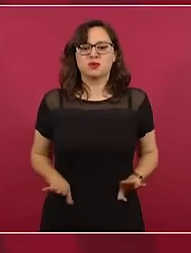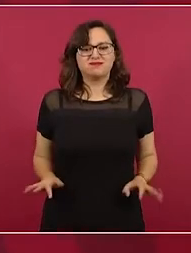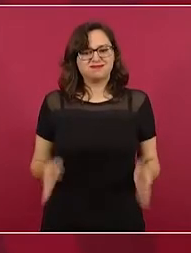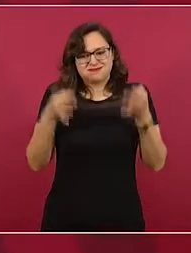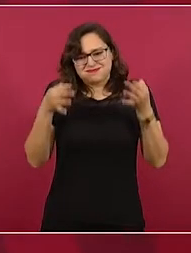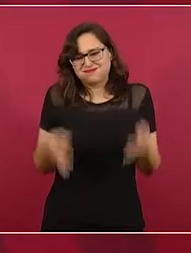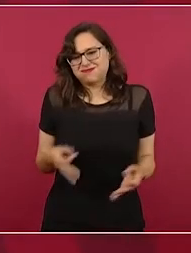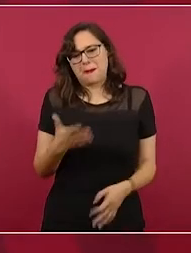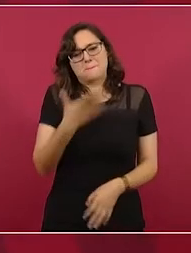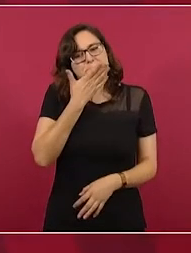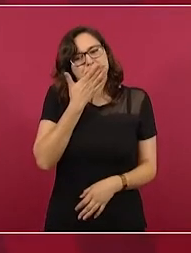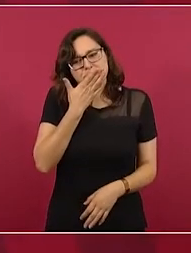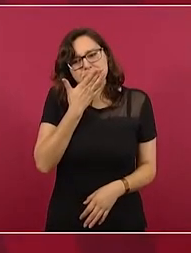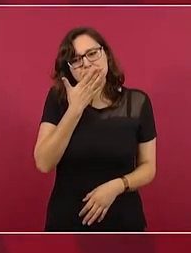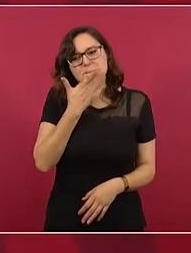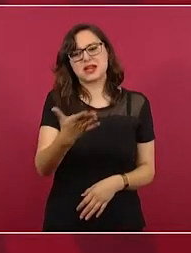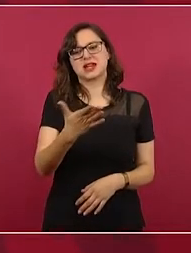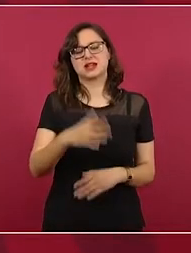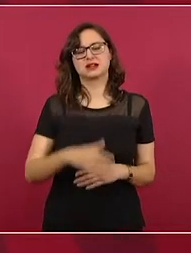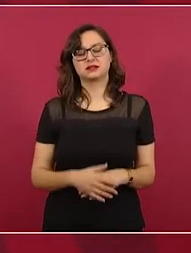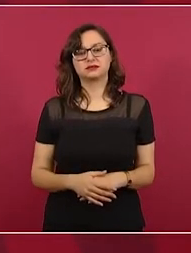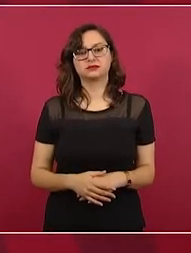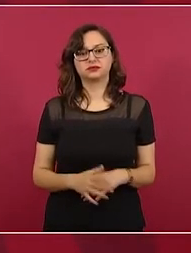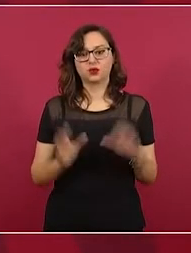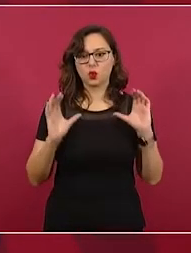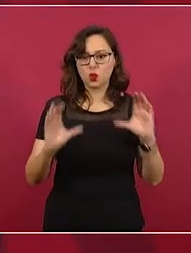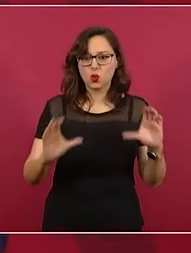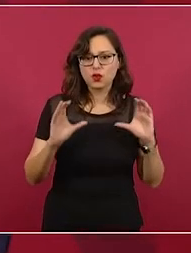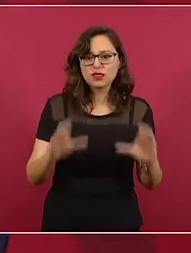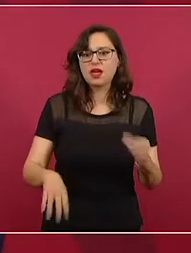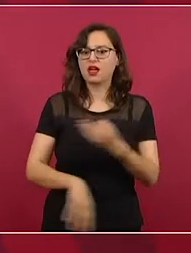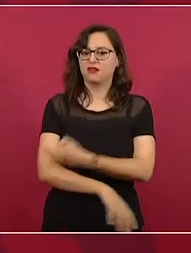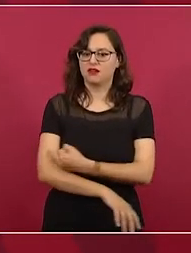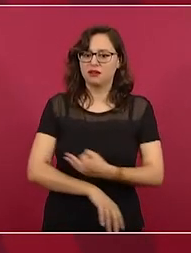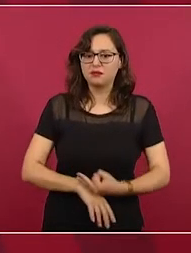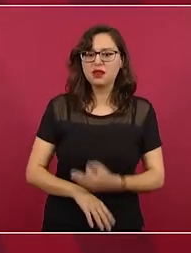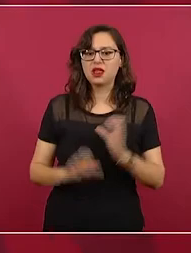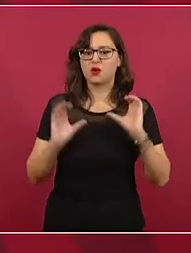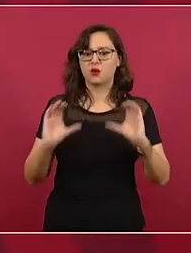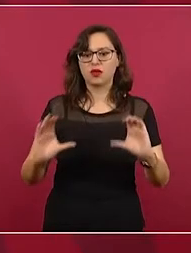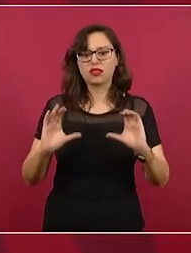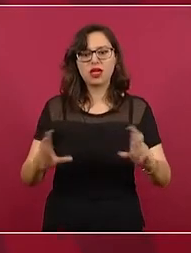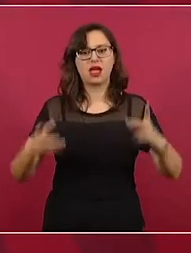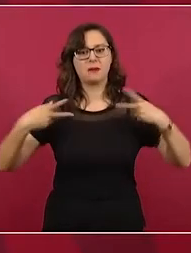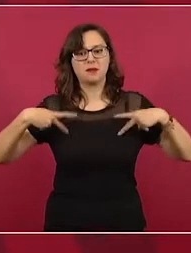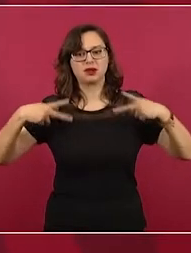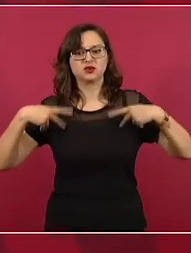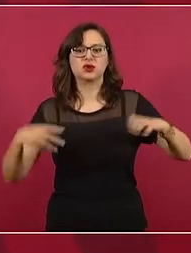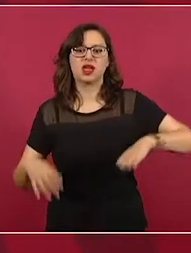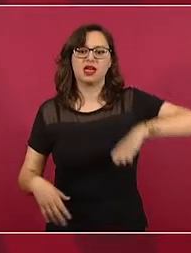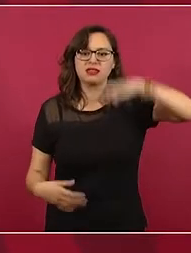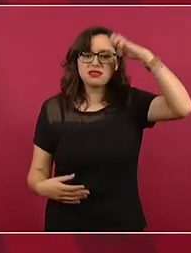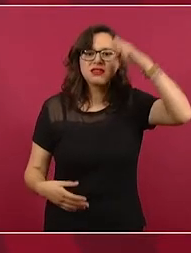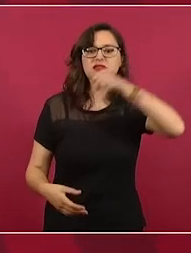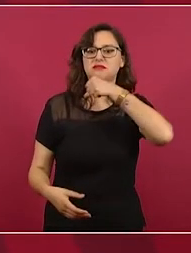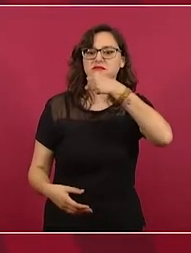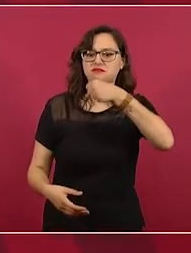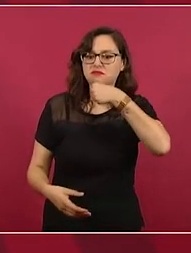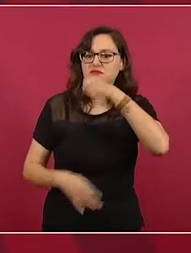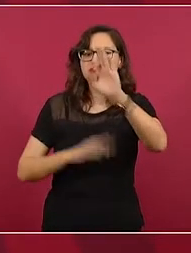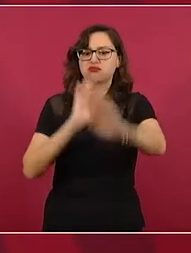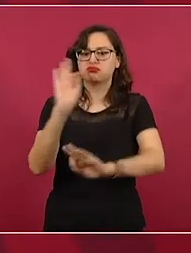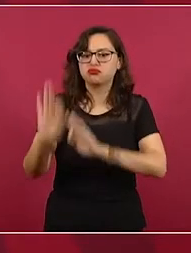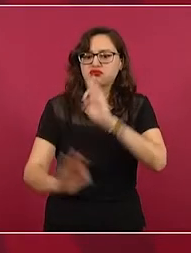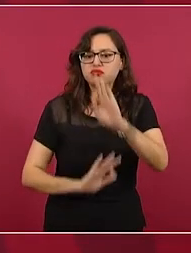sus familiares, sobre todo a los adultos mayores, los cuidaron, porque tiene que